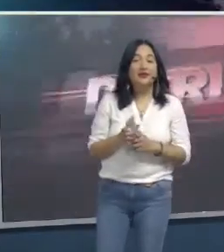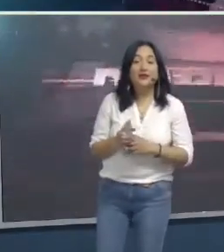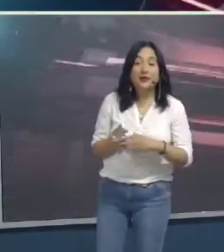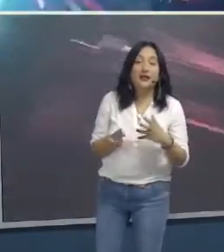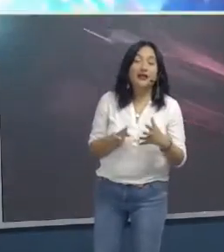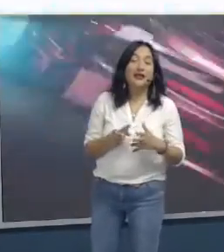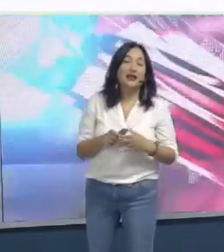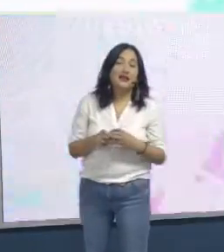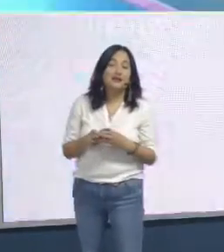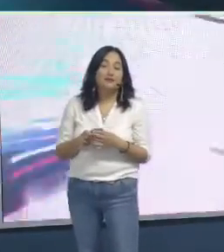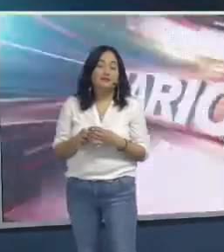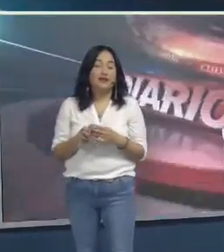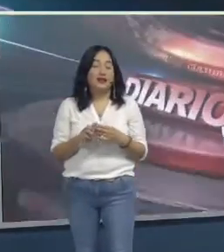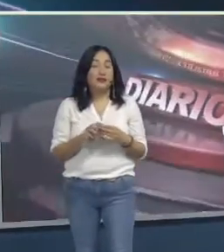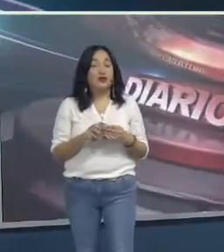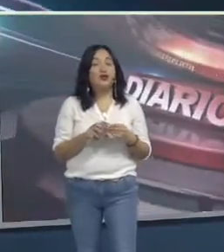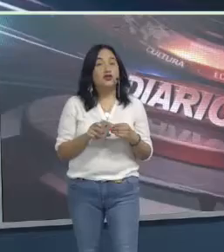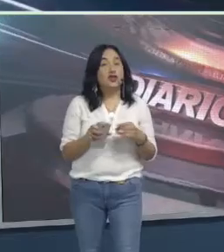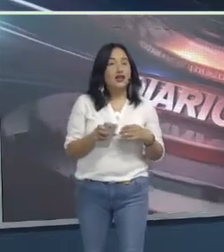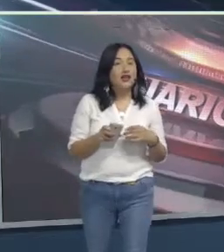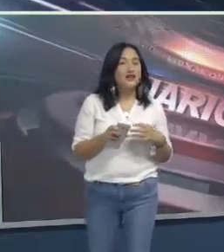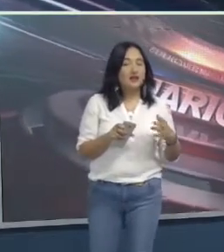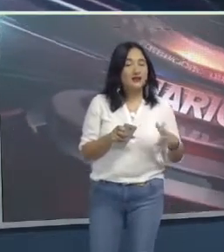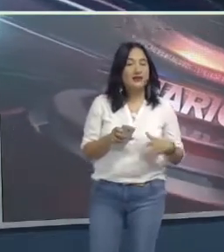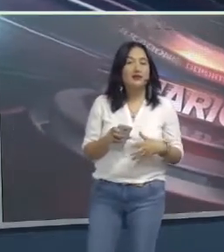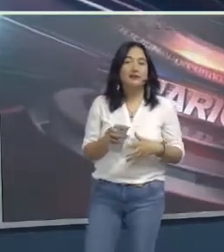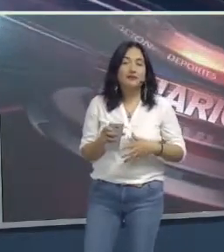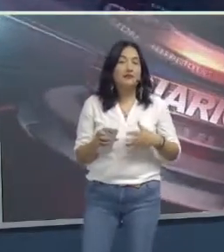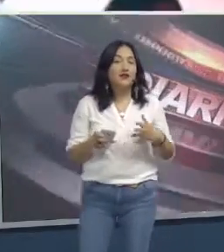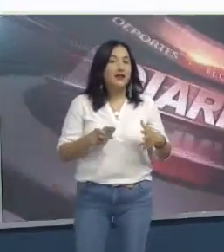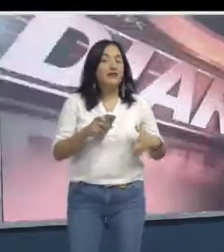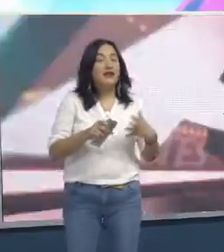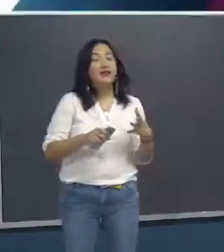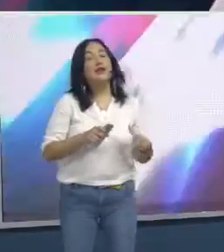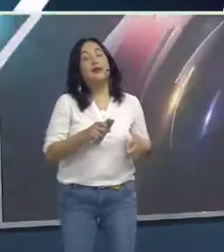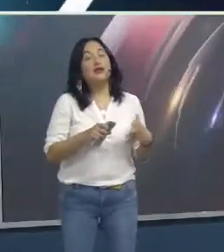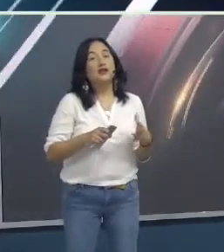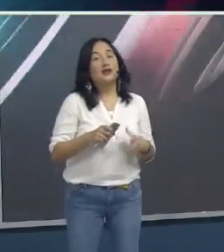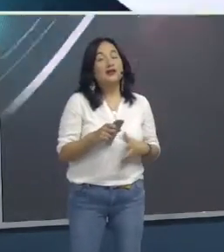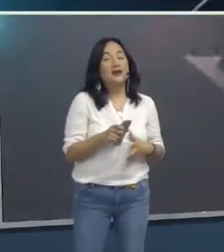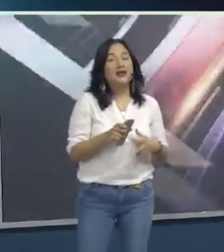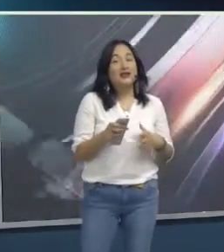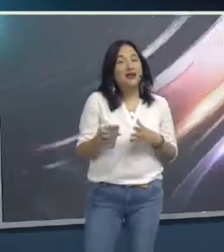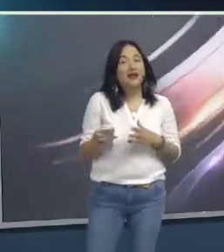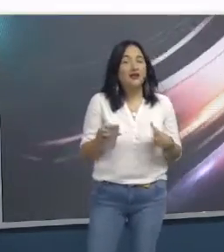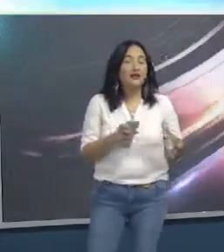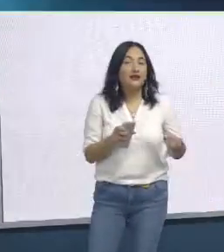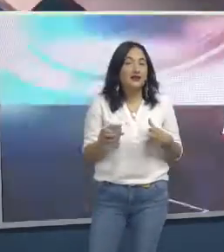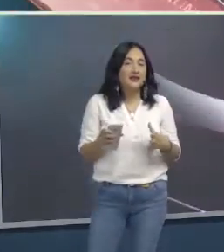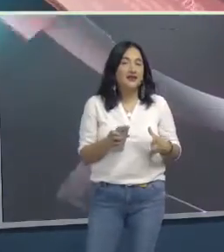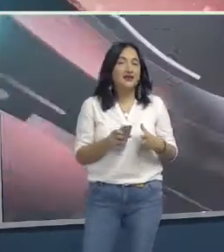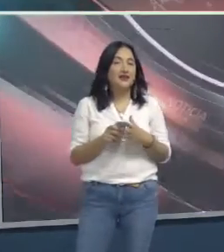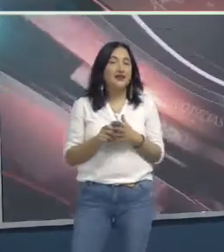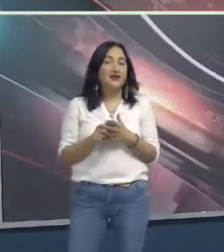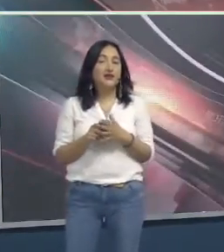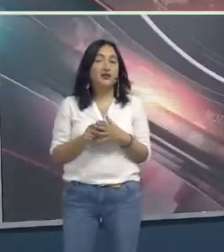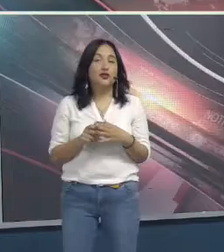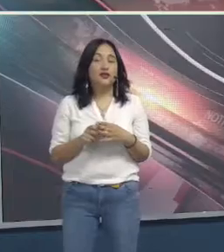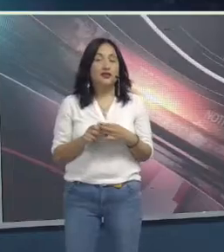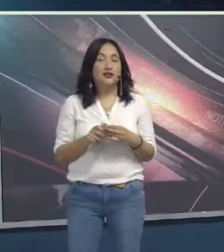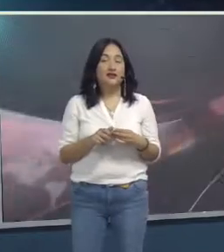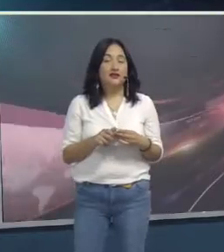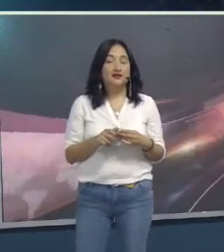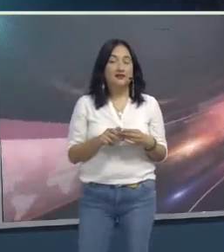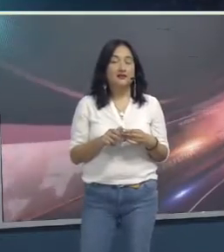comenta que vuelven las reuniones sociales, es más, se habla de la próxima semana ya. ¿En qué instancias estaría eso?